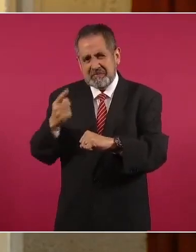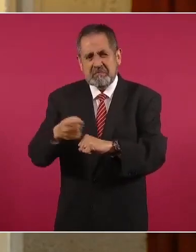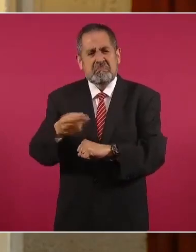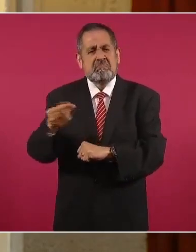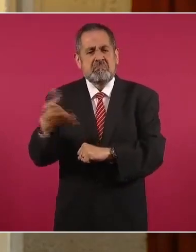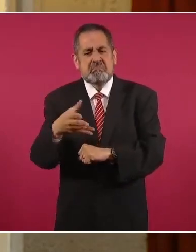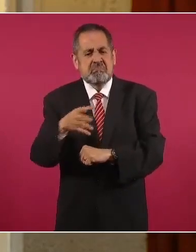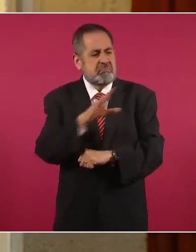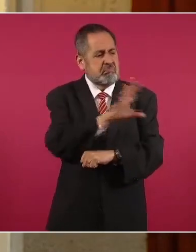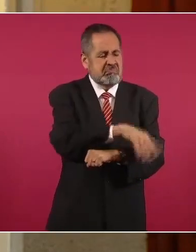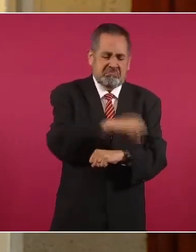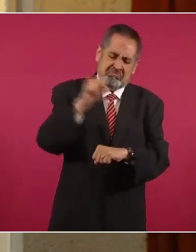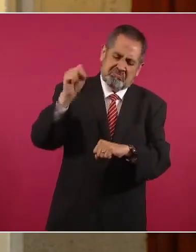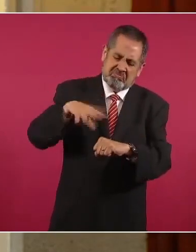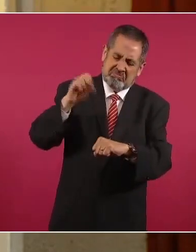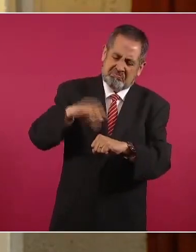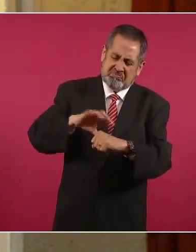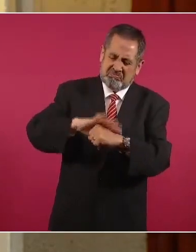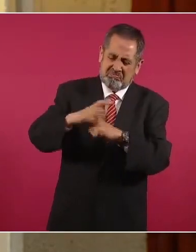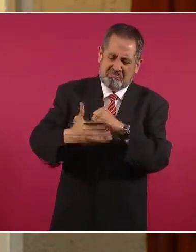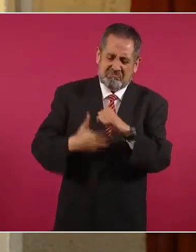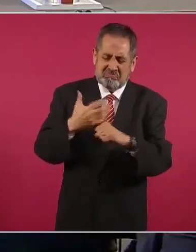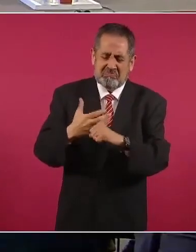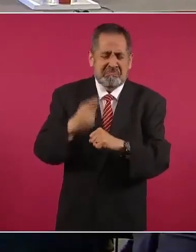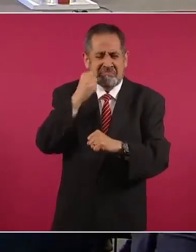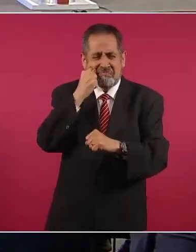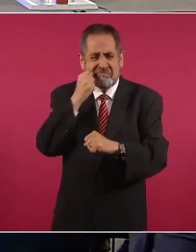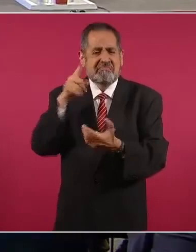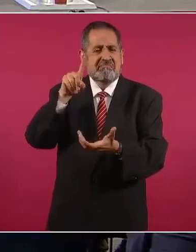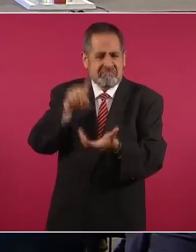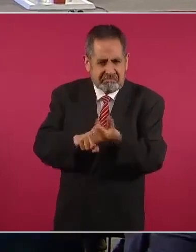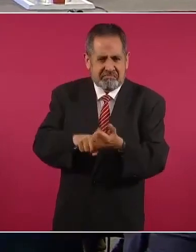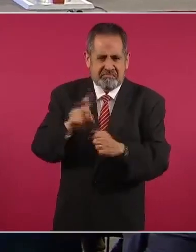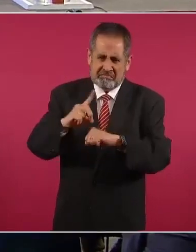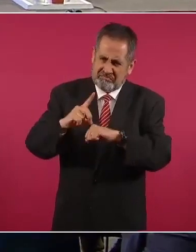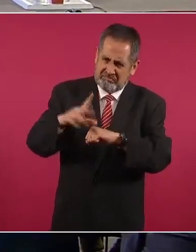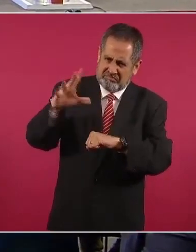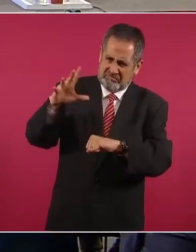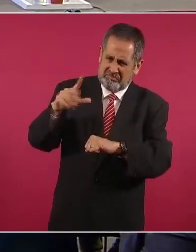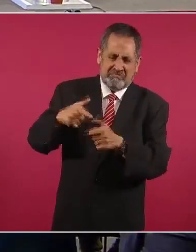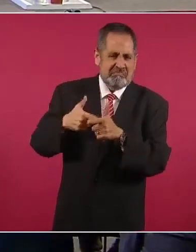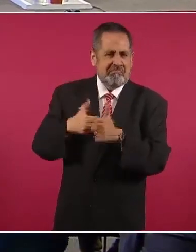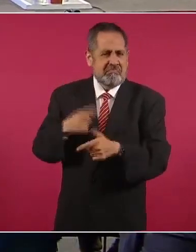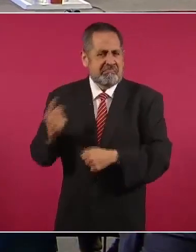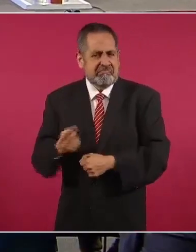que lo manche el cielo. ¿A poco no es bellísimo?